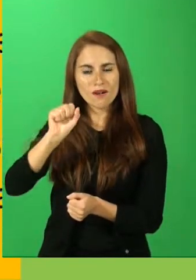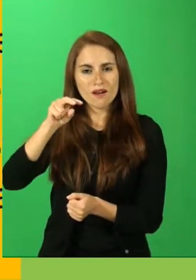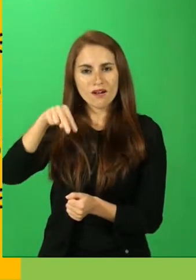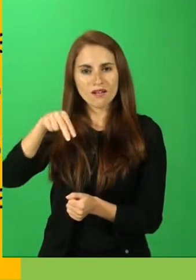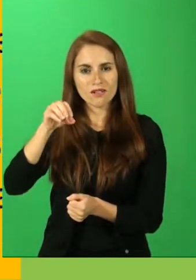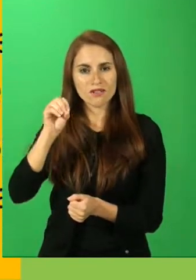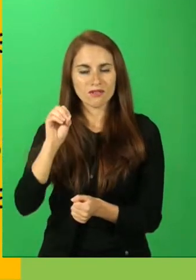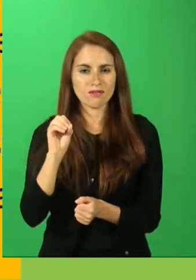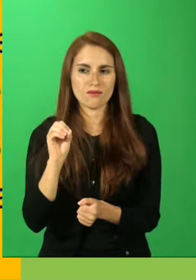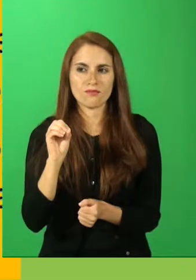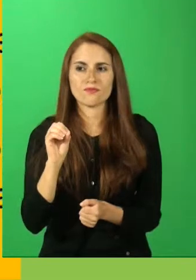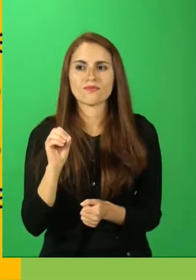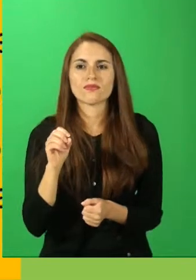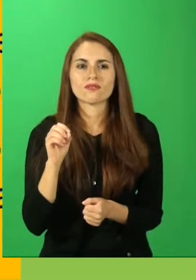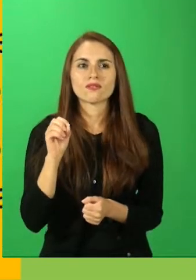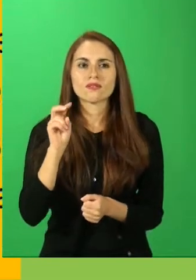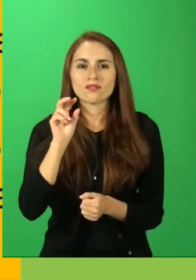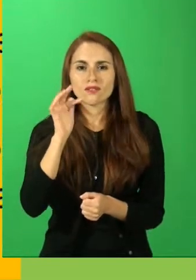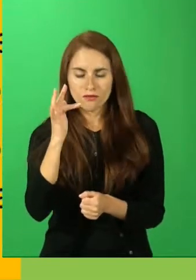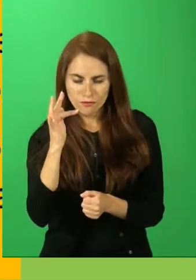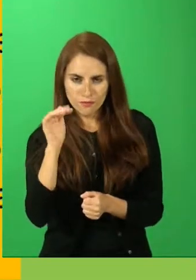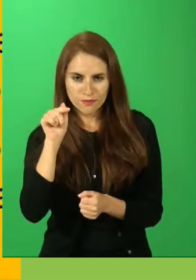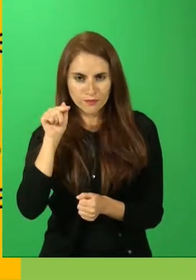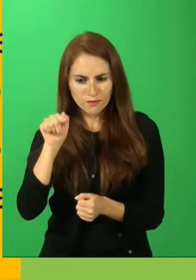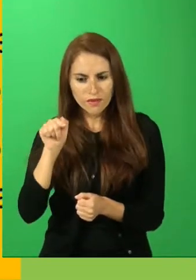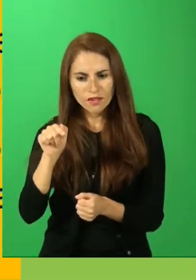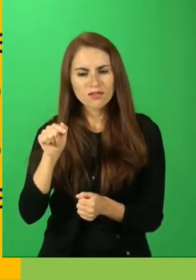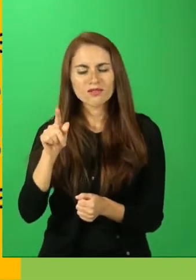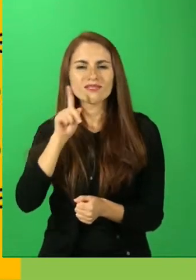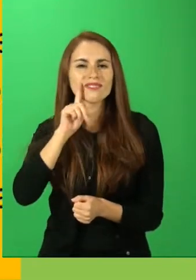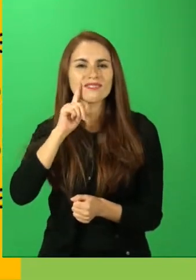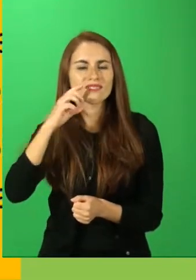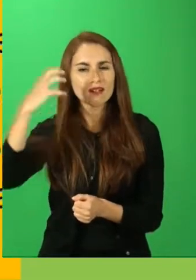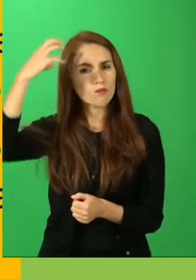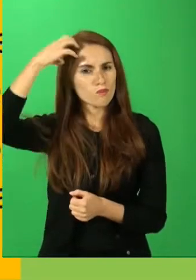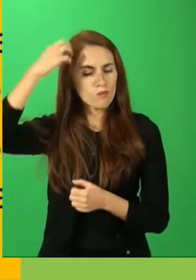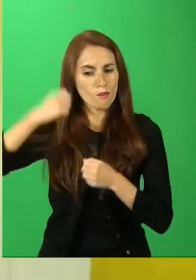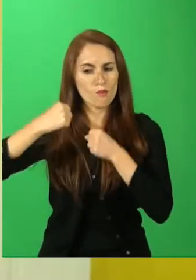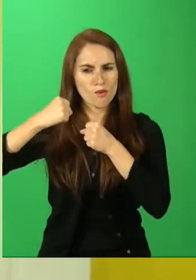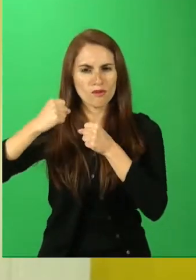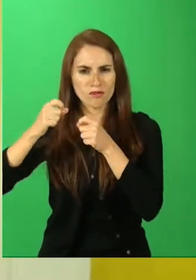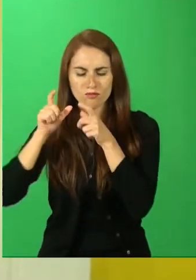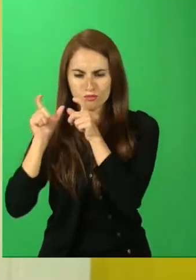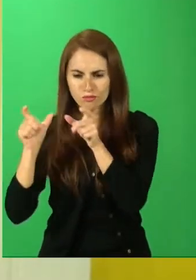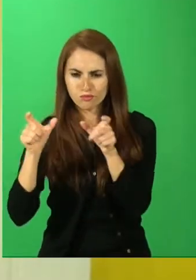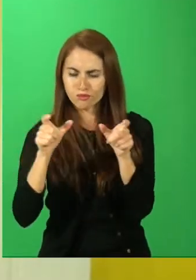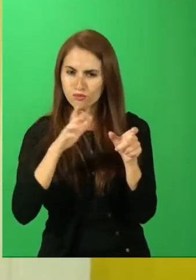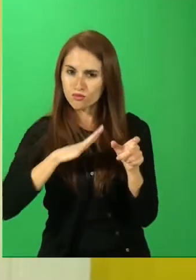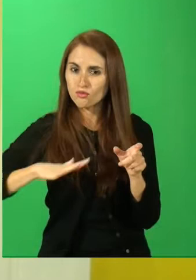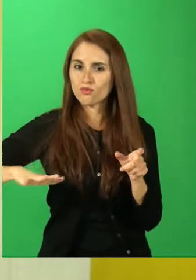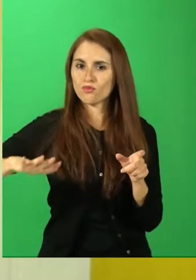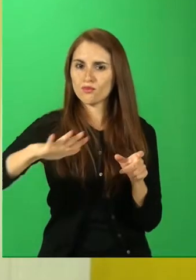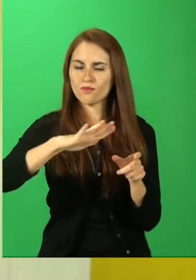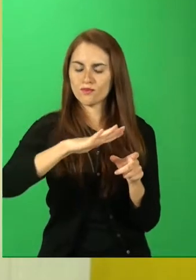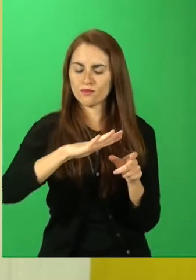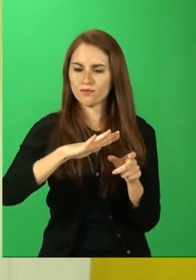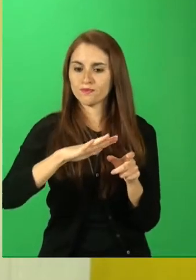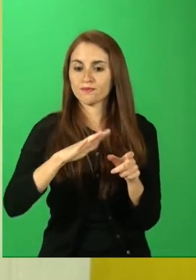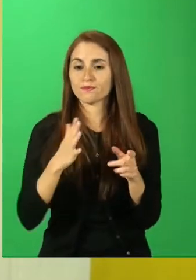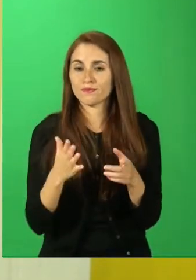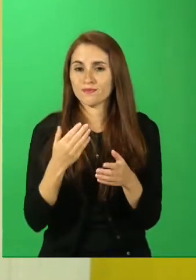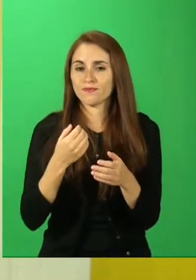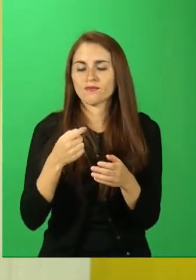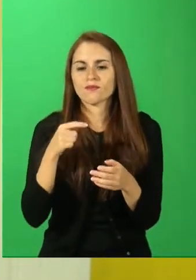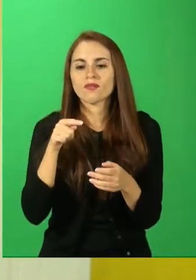el poder como los antiguos monarcas de Europa, poder absoluto. En esa época Rusia estaba